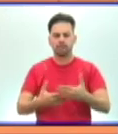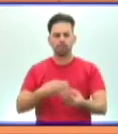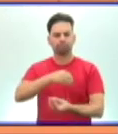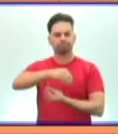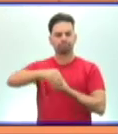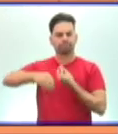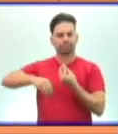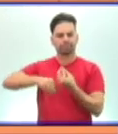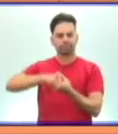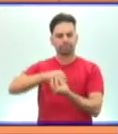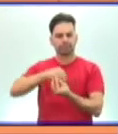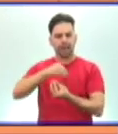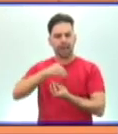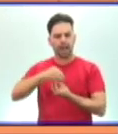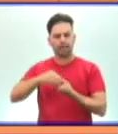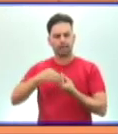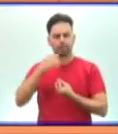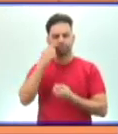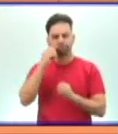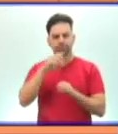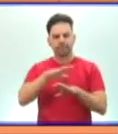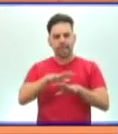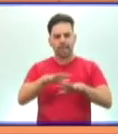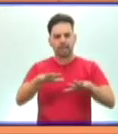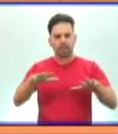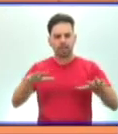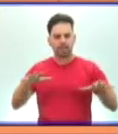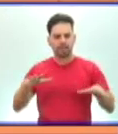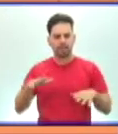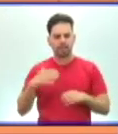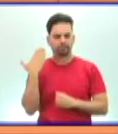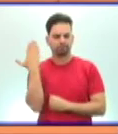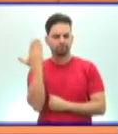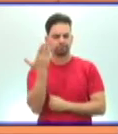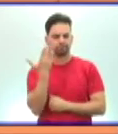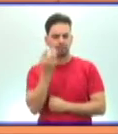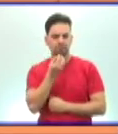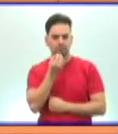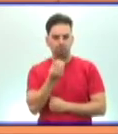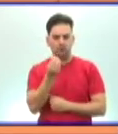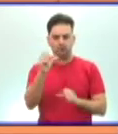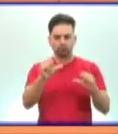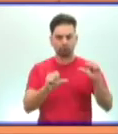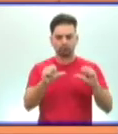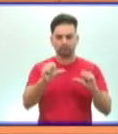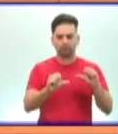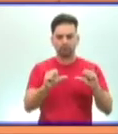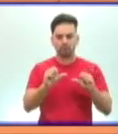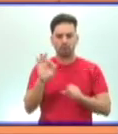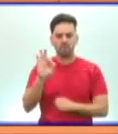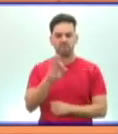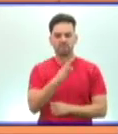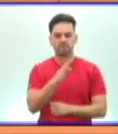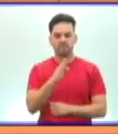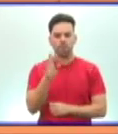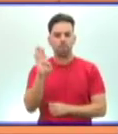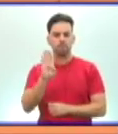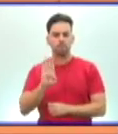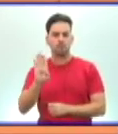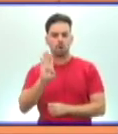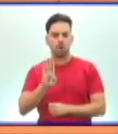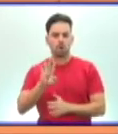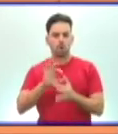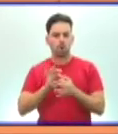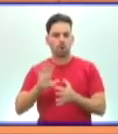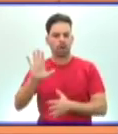y pueden ser referidos a los procesos físicos, químicos, biológicos y geográficos. Y